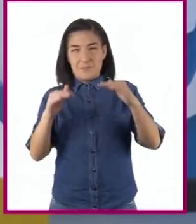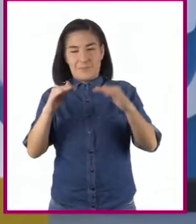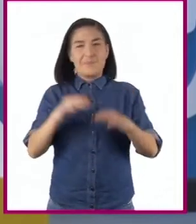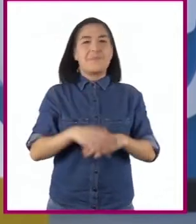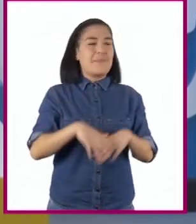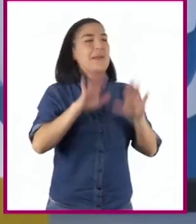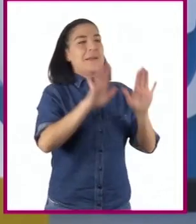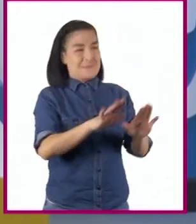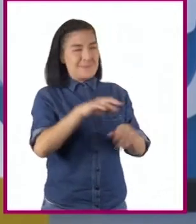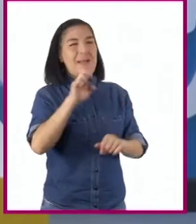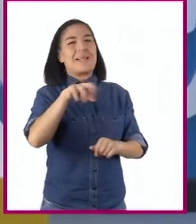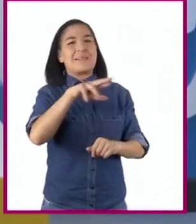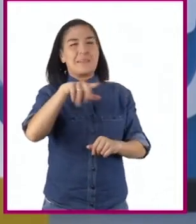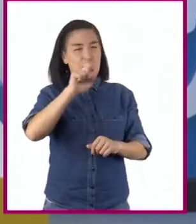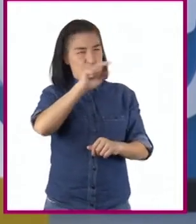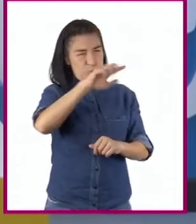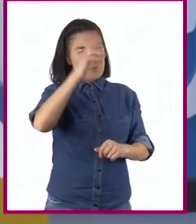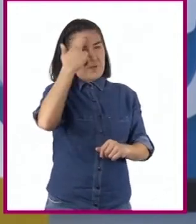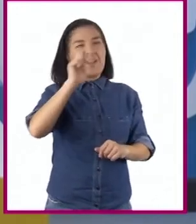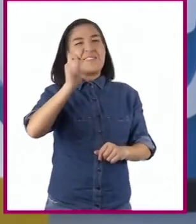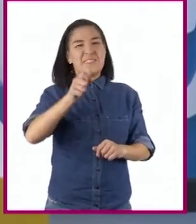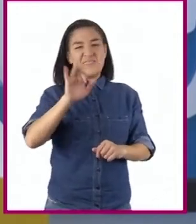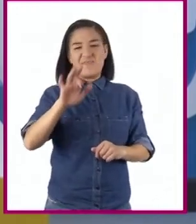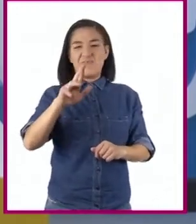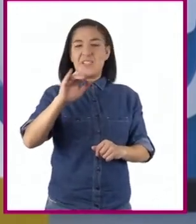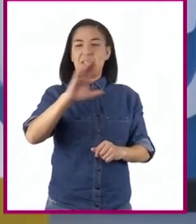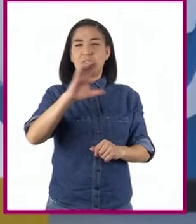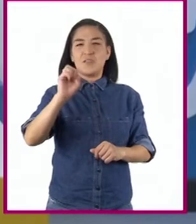Enrique, ¿recuerdas qué es la fricción?